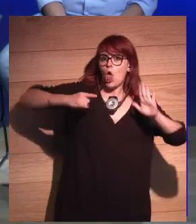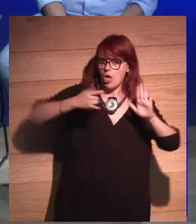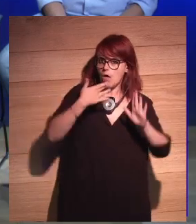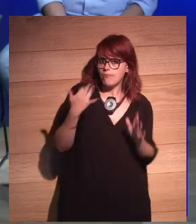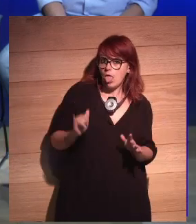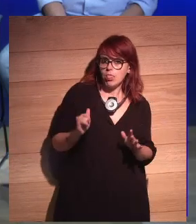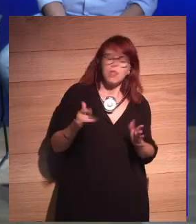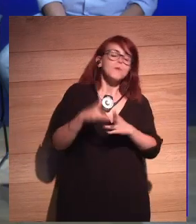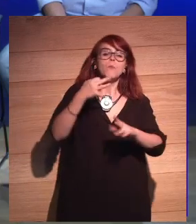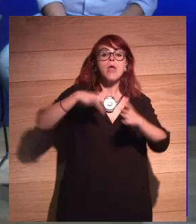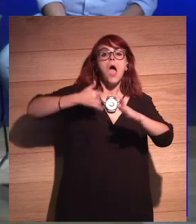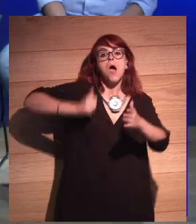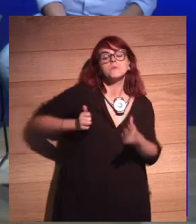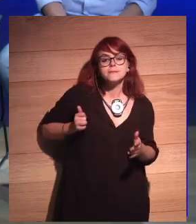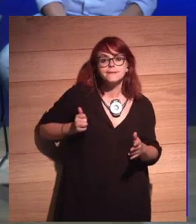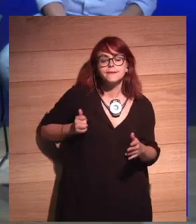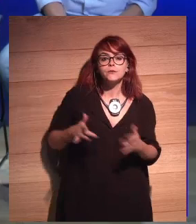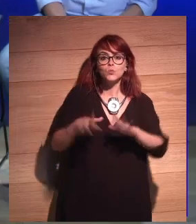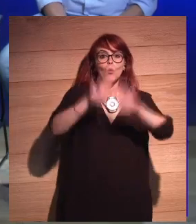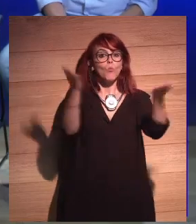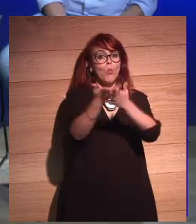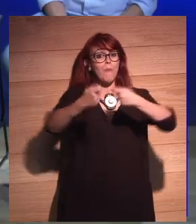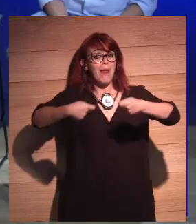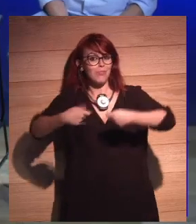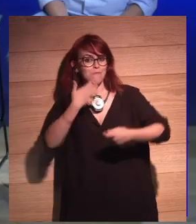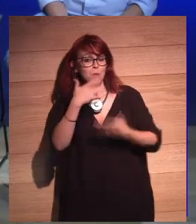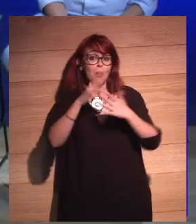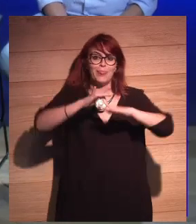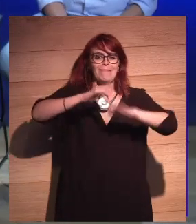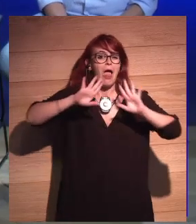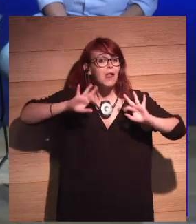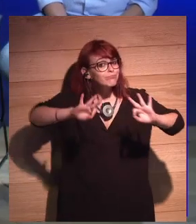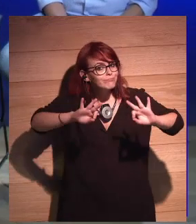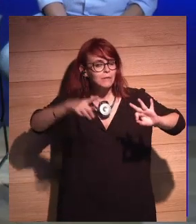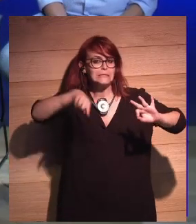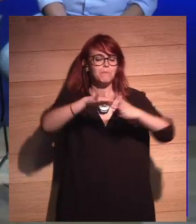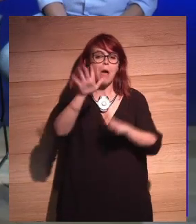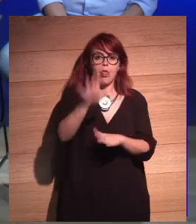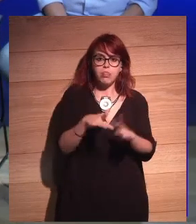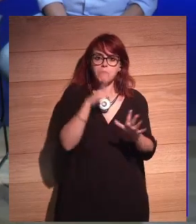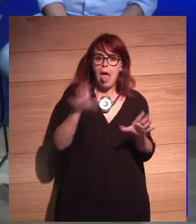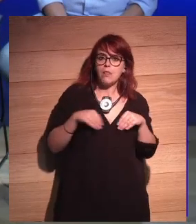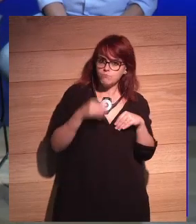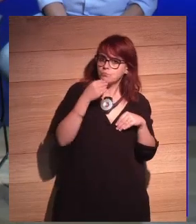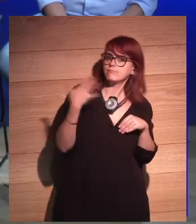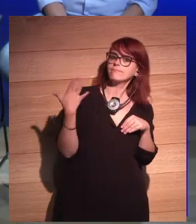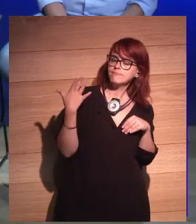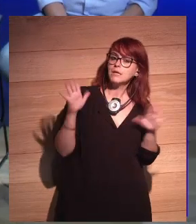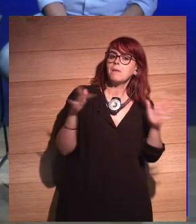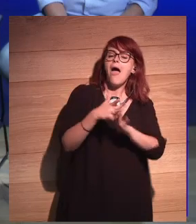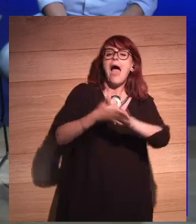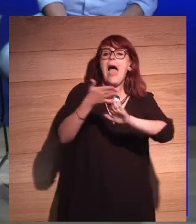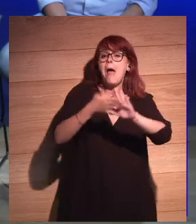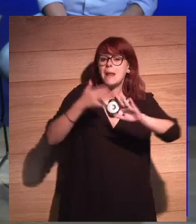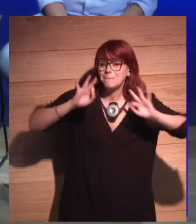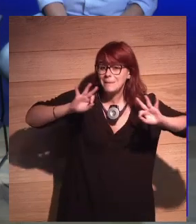explotar ciertos efectos en el mundo del marketing digital, pues parece que tiene una gran aceptación, ¿vale? No voy a hablar